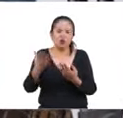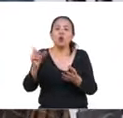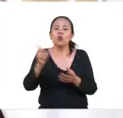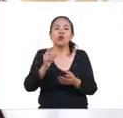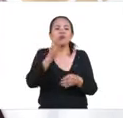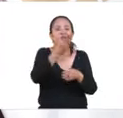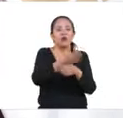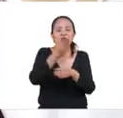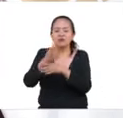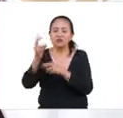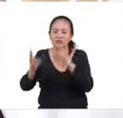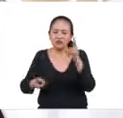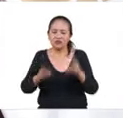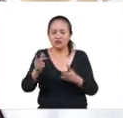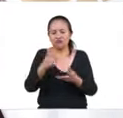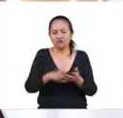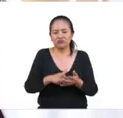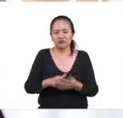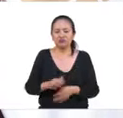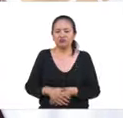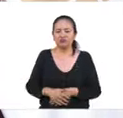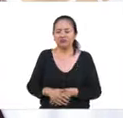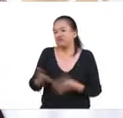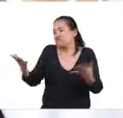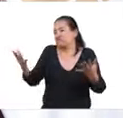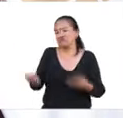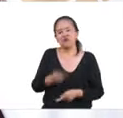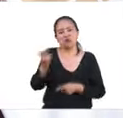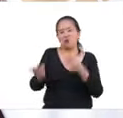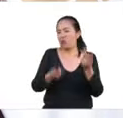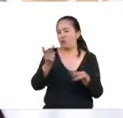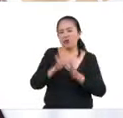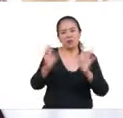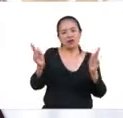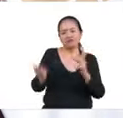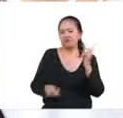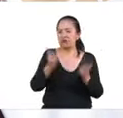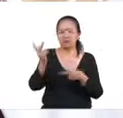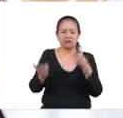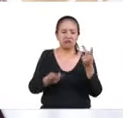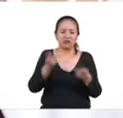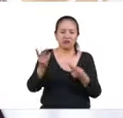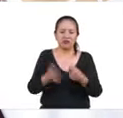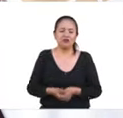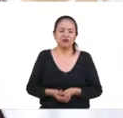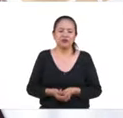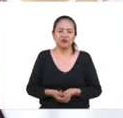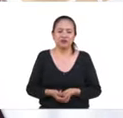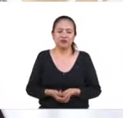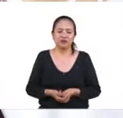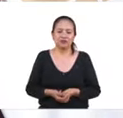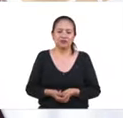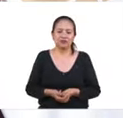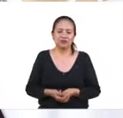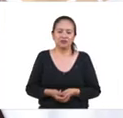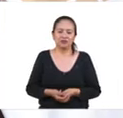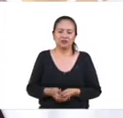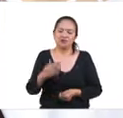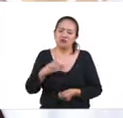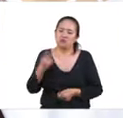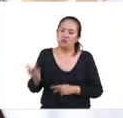entidades? No, pues así es una encuesta. De la encuesta no le preguntan en la